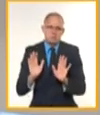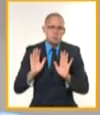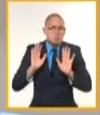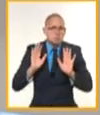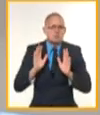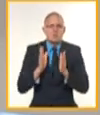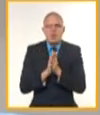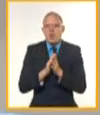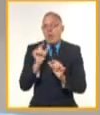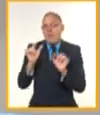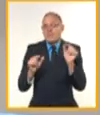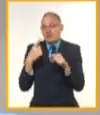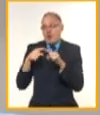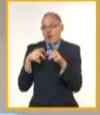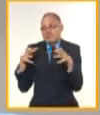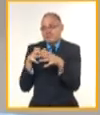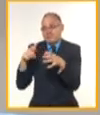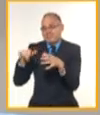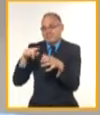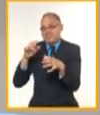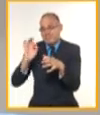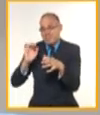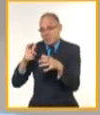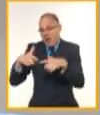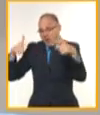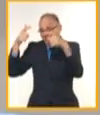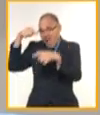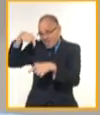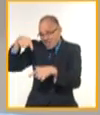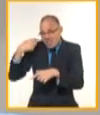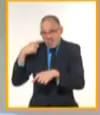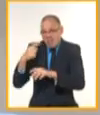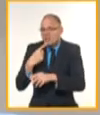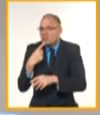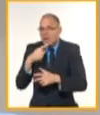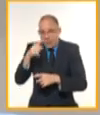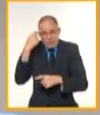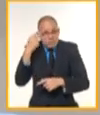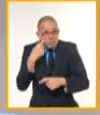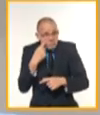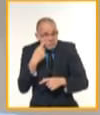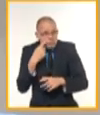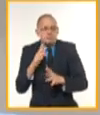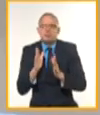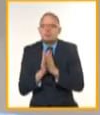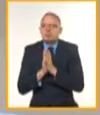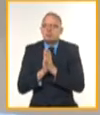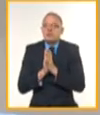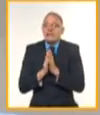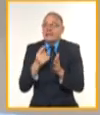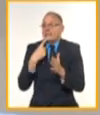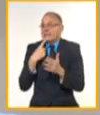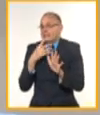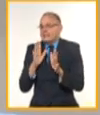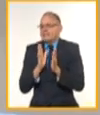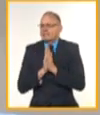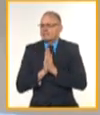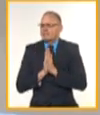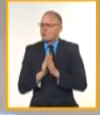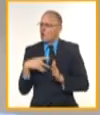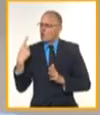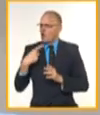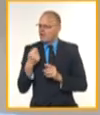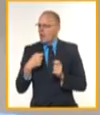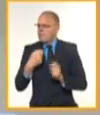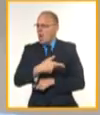dentro del círculo íntimo de los decisores de la Casa Blanca, y escuchen porque esto sí nos concierne, que si recortamos toda esta gran cantidad de ayuda